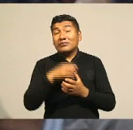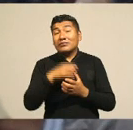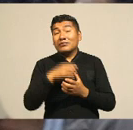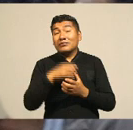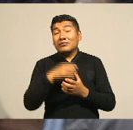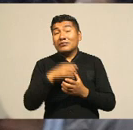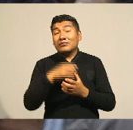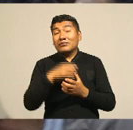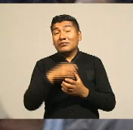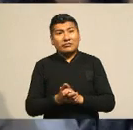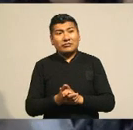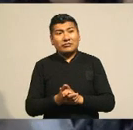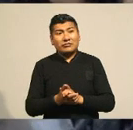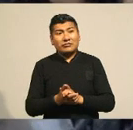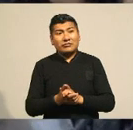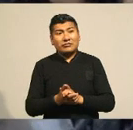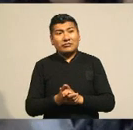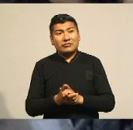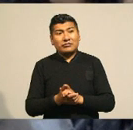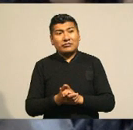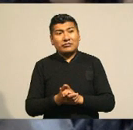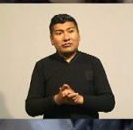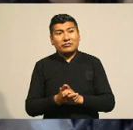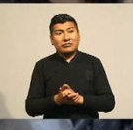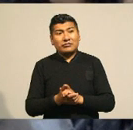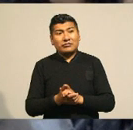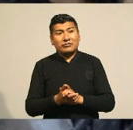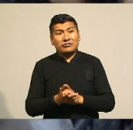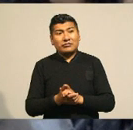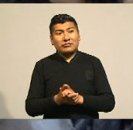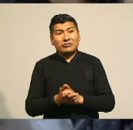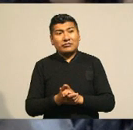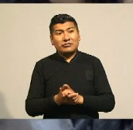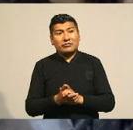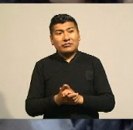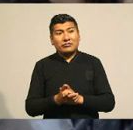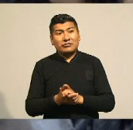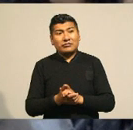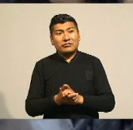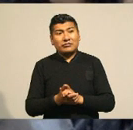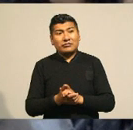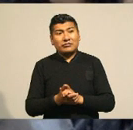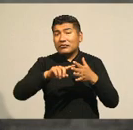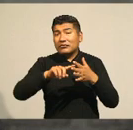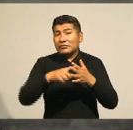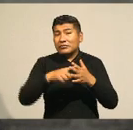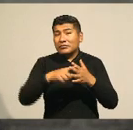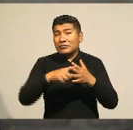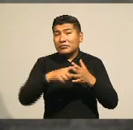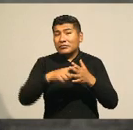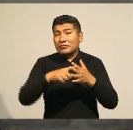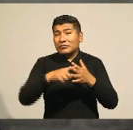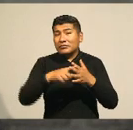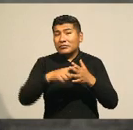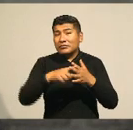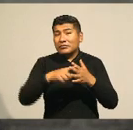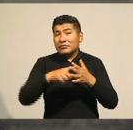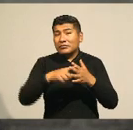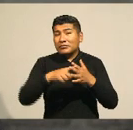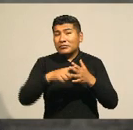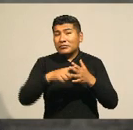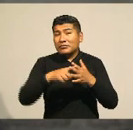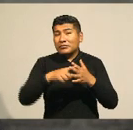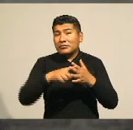El paro se ha ido extendiendo, ha sido más fuerte, han empezado a haber reacciones y